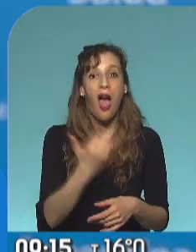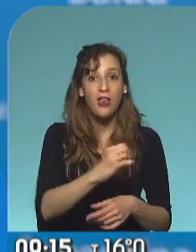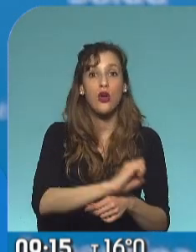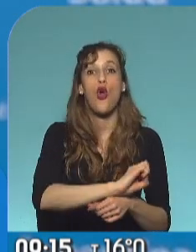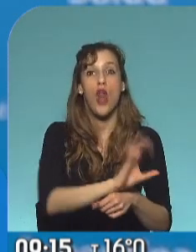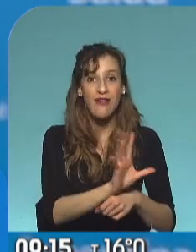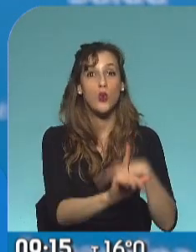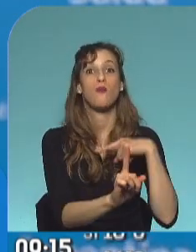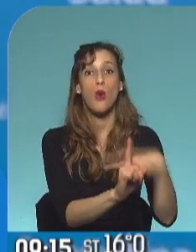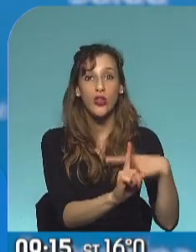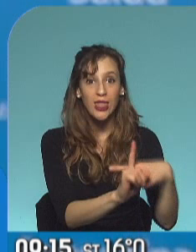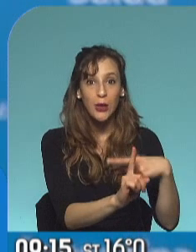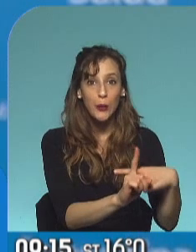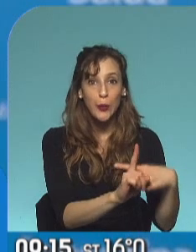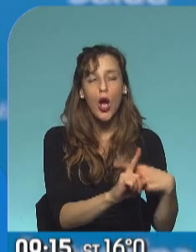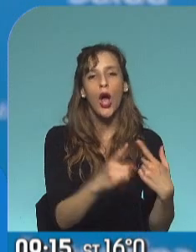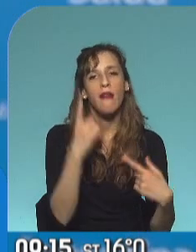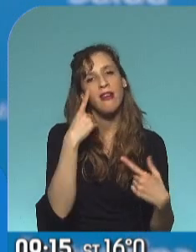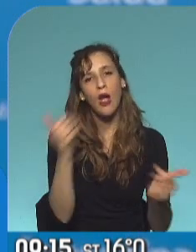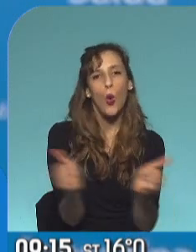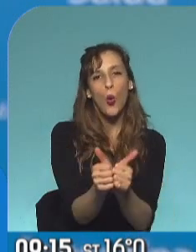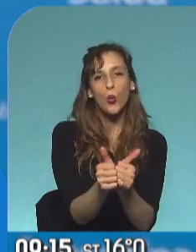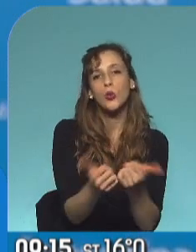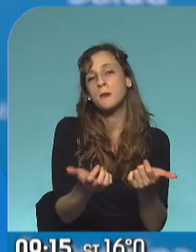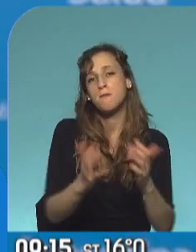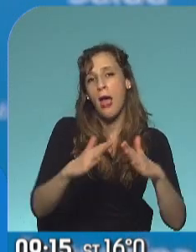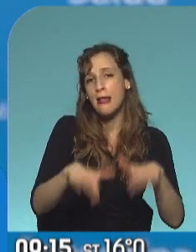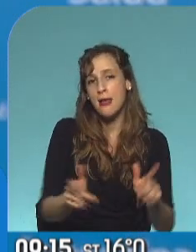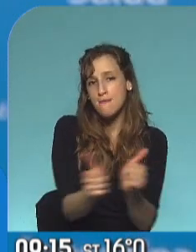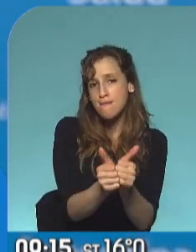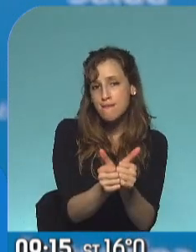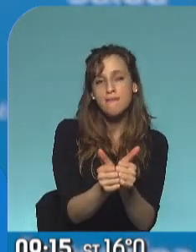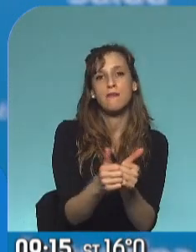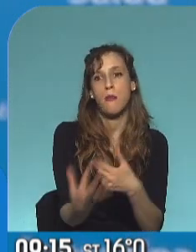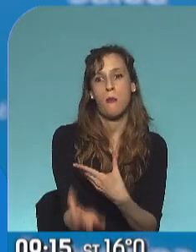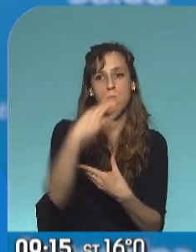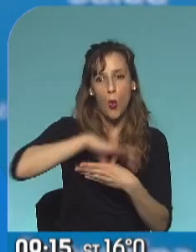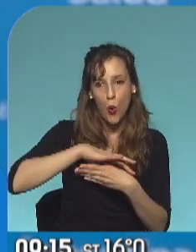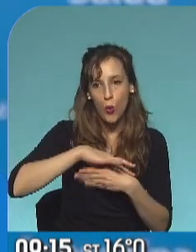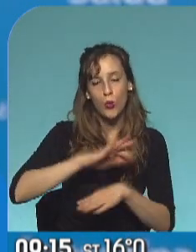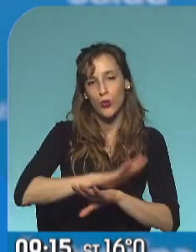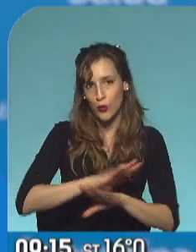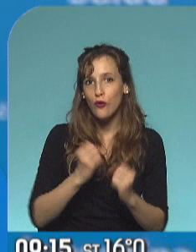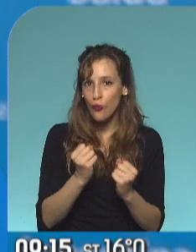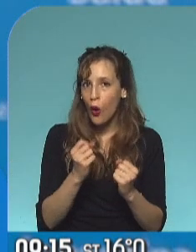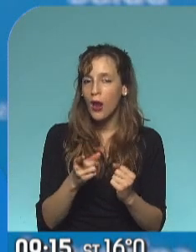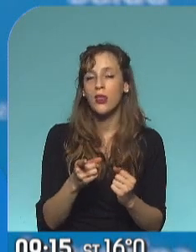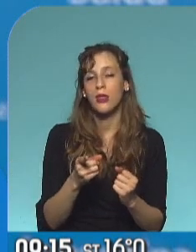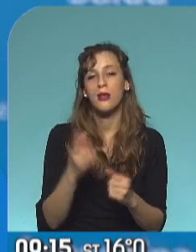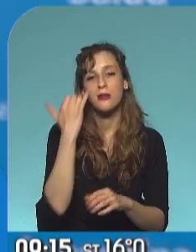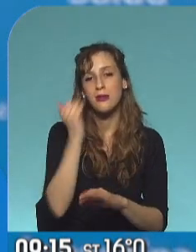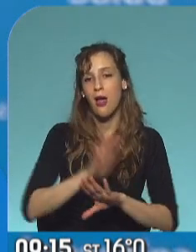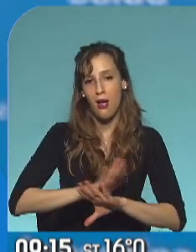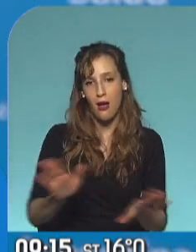tenga síntomas respiratorios en un área de transmisión se genera esta posibilidad que la jurisdicción defina confirmarlo